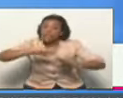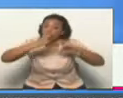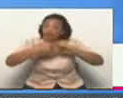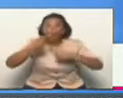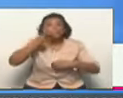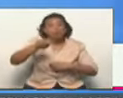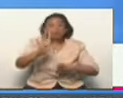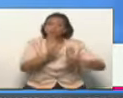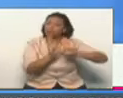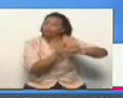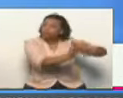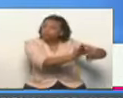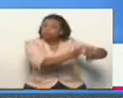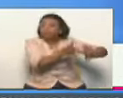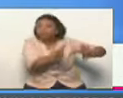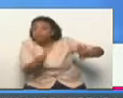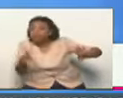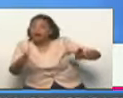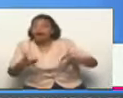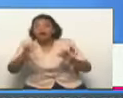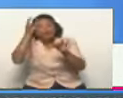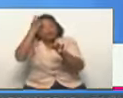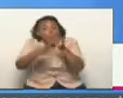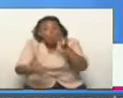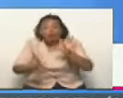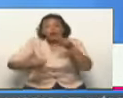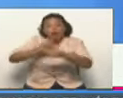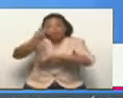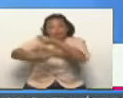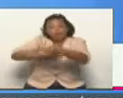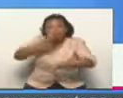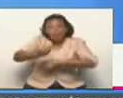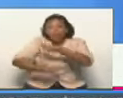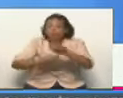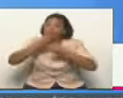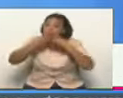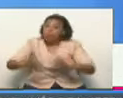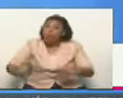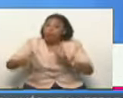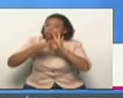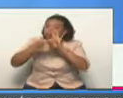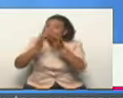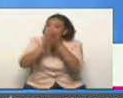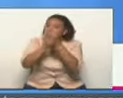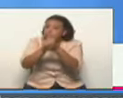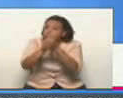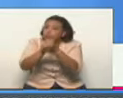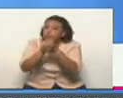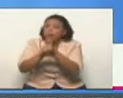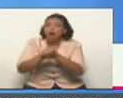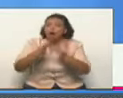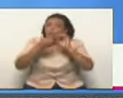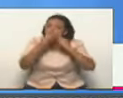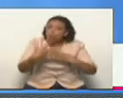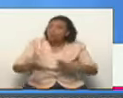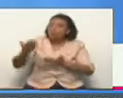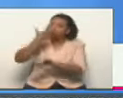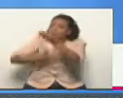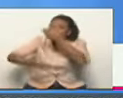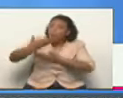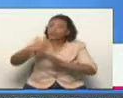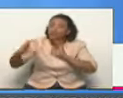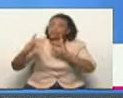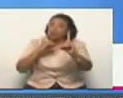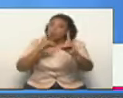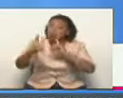político. Y afortunadamente hemos hecho buenas migas, buenas, muy buenas relaciones de diálogo y